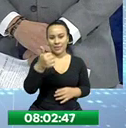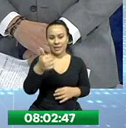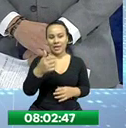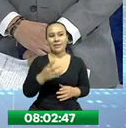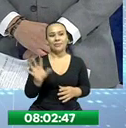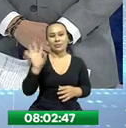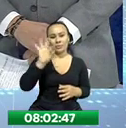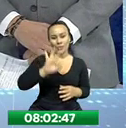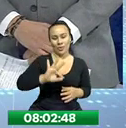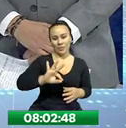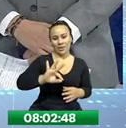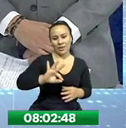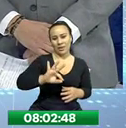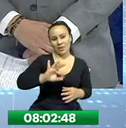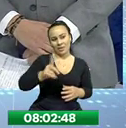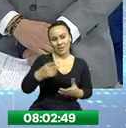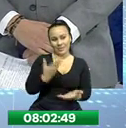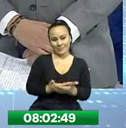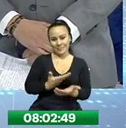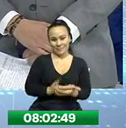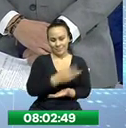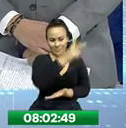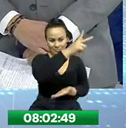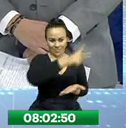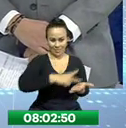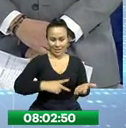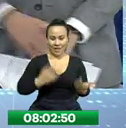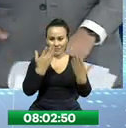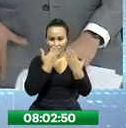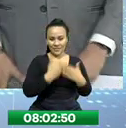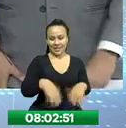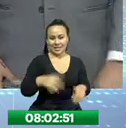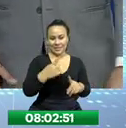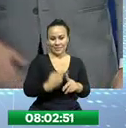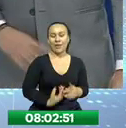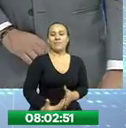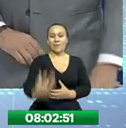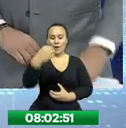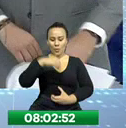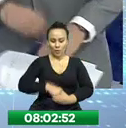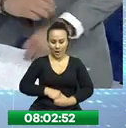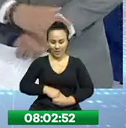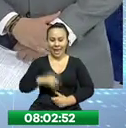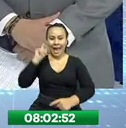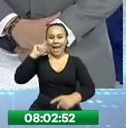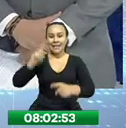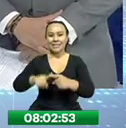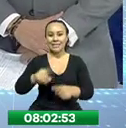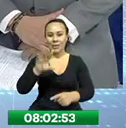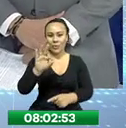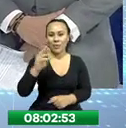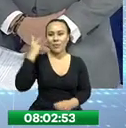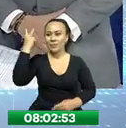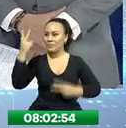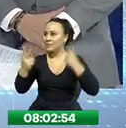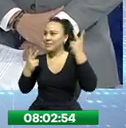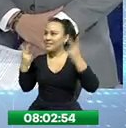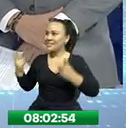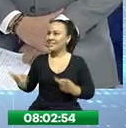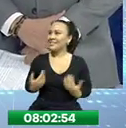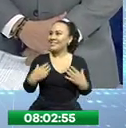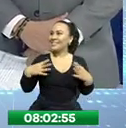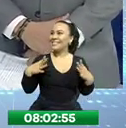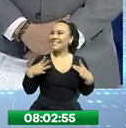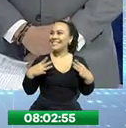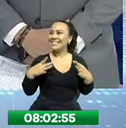ser el 9. Usted cobra lo que cobran el fin de mes. Lo guarda. Hasta el 9 tendrán plata para hacer turismo. Pregunto nomás.